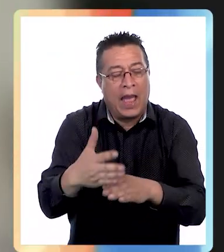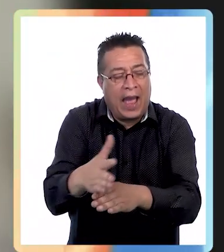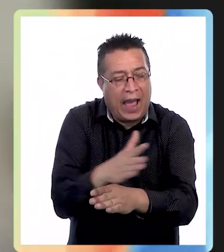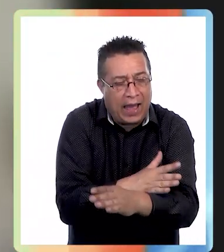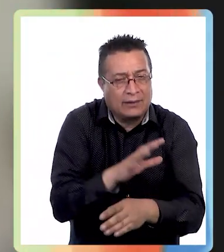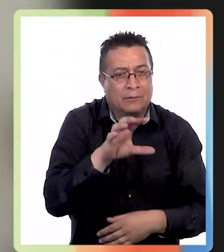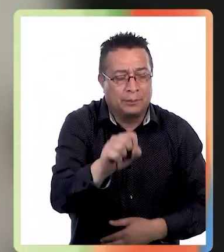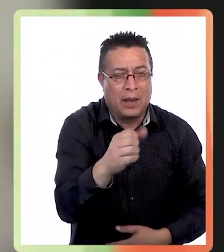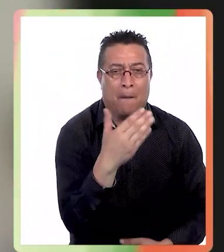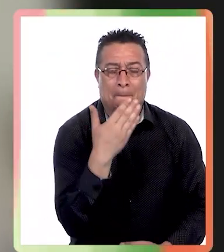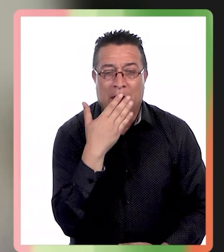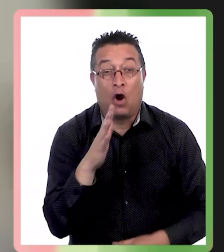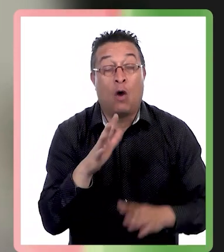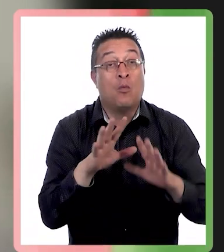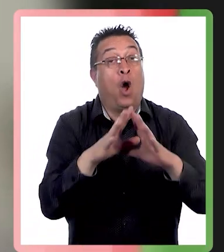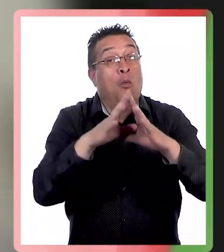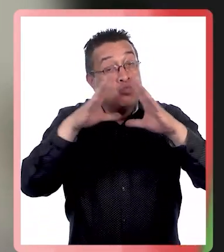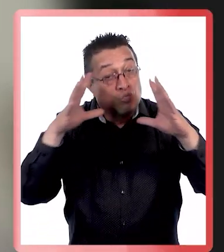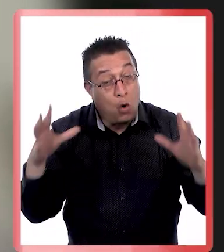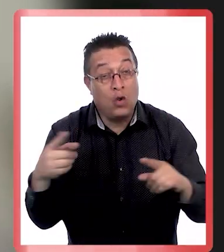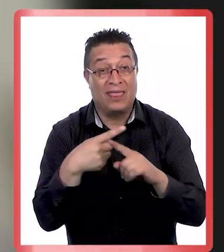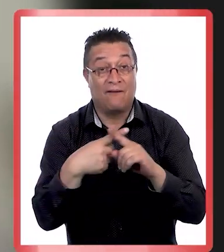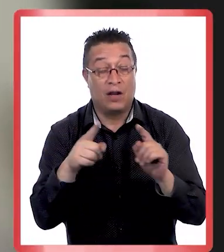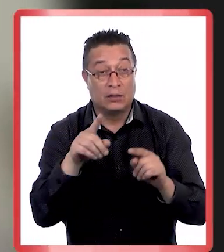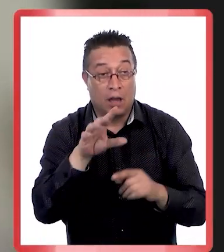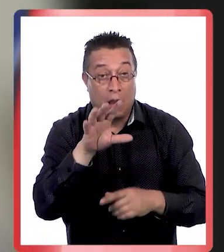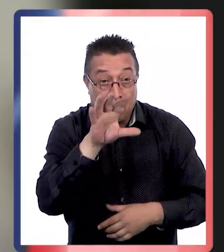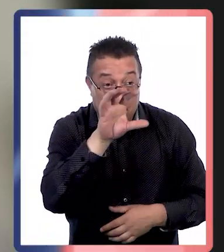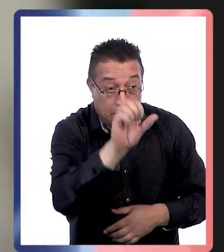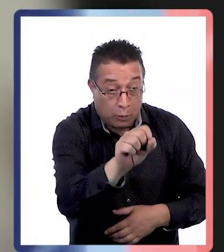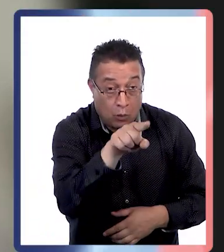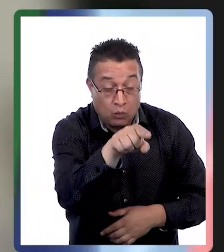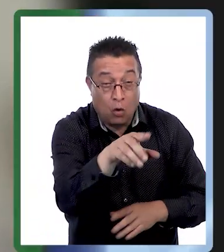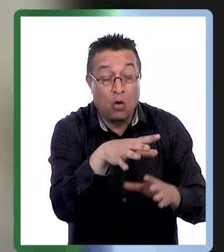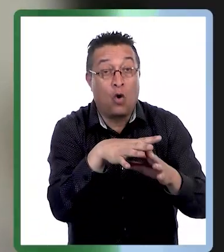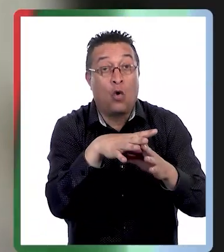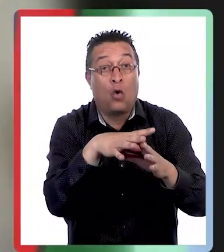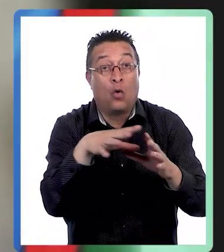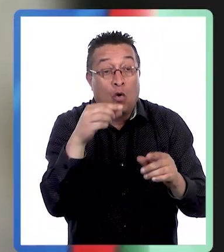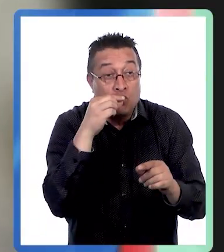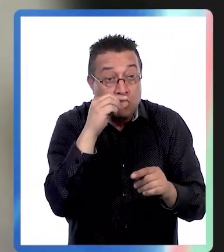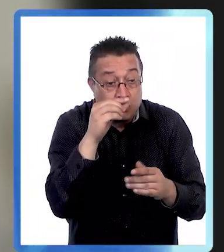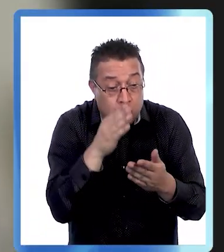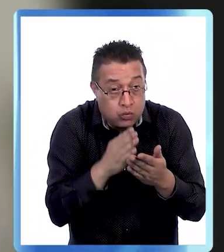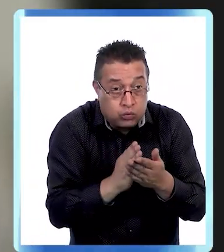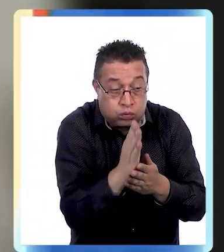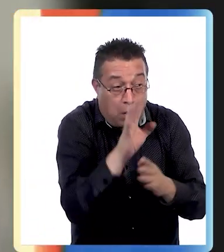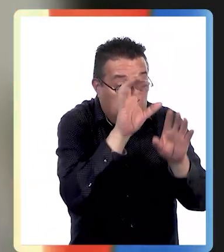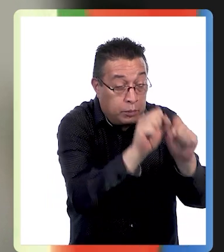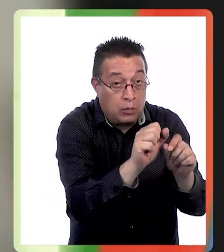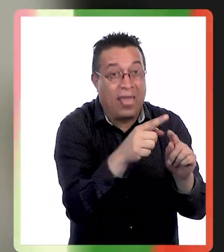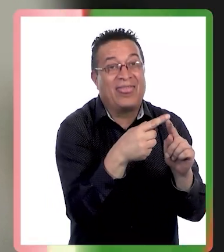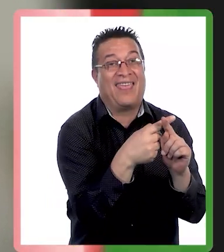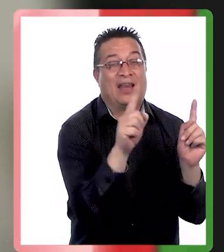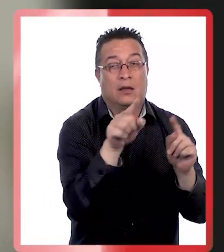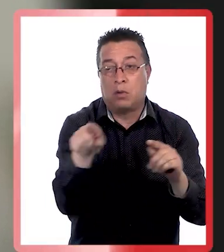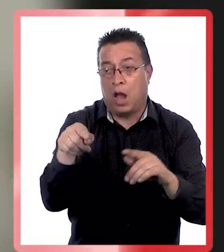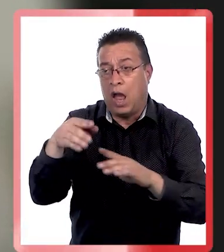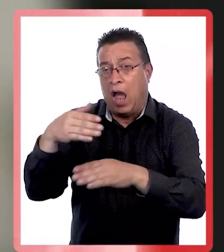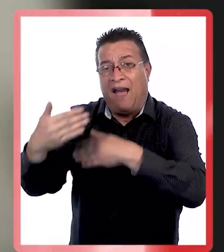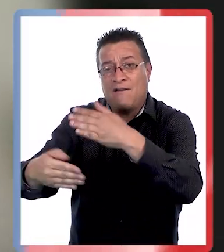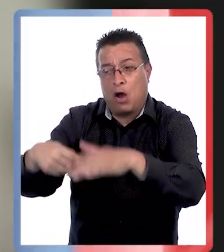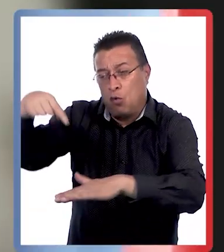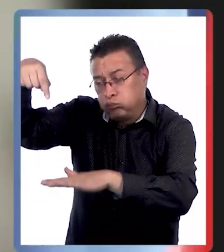temprano. Es muy distinto tratar a un paciente con un cáncer muy recién iniciado que a un cáncer muy avanzado. Es